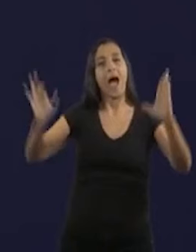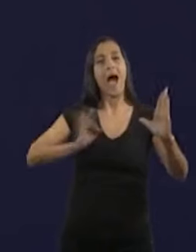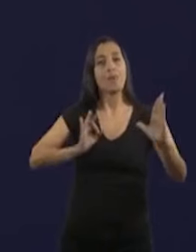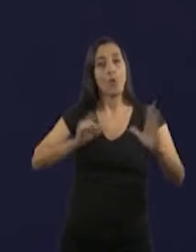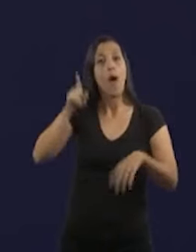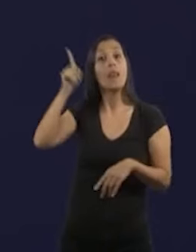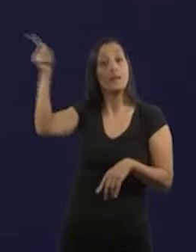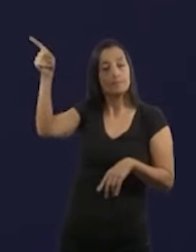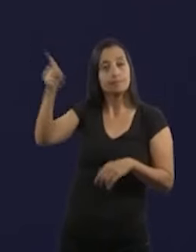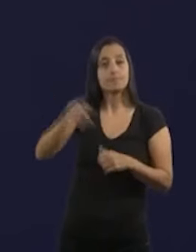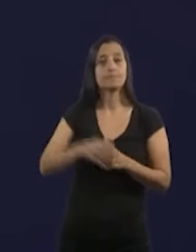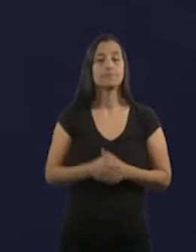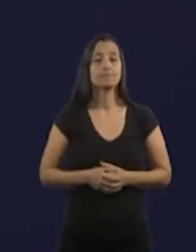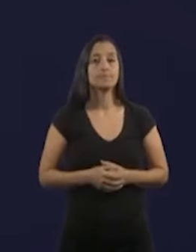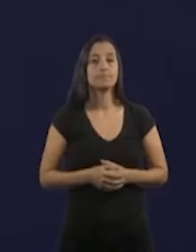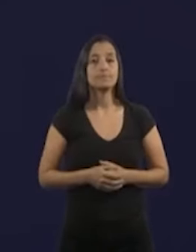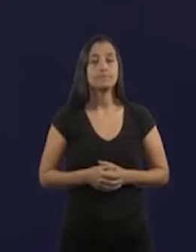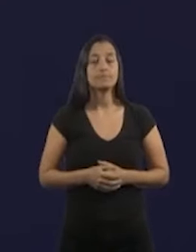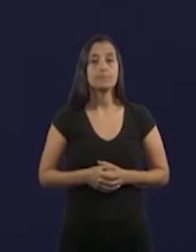allí